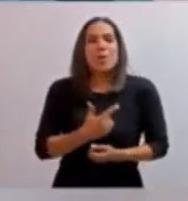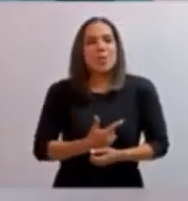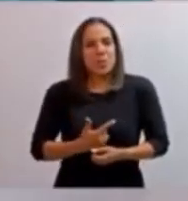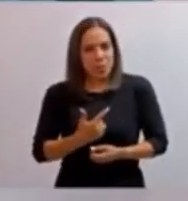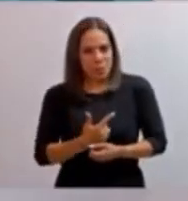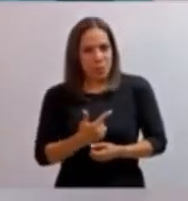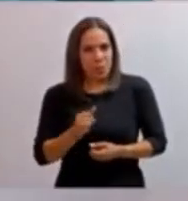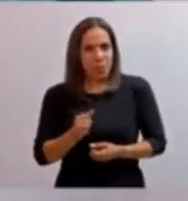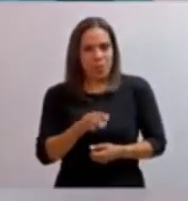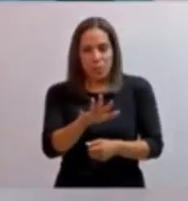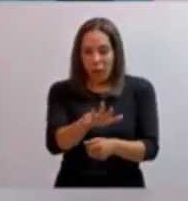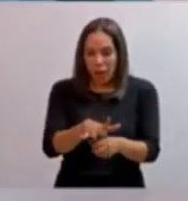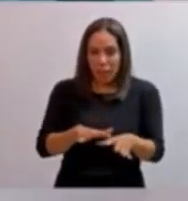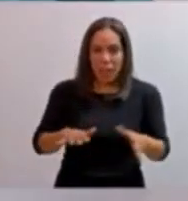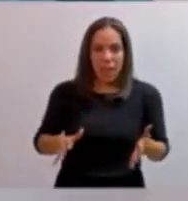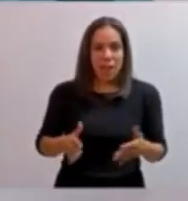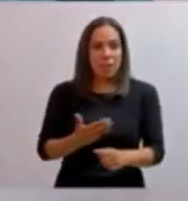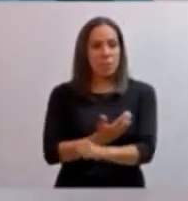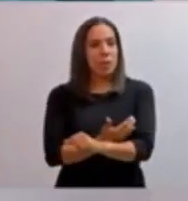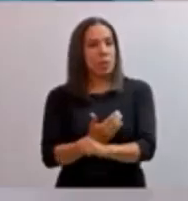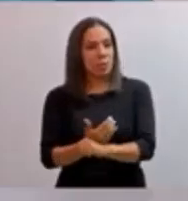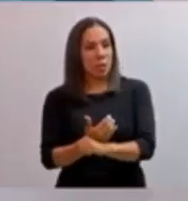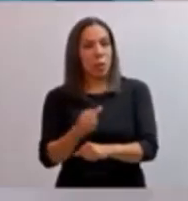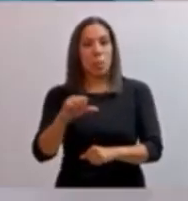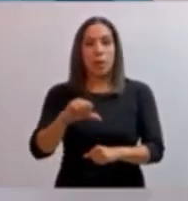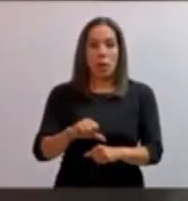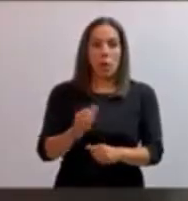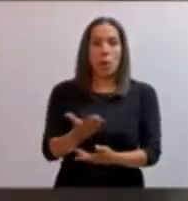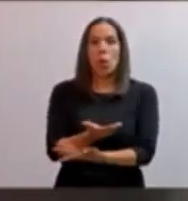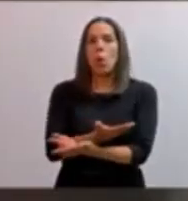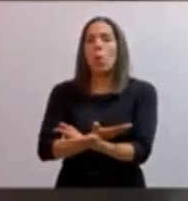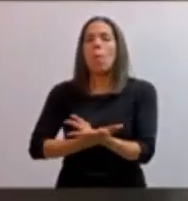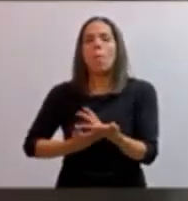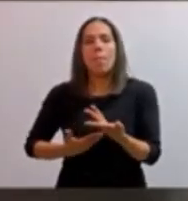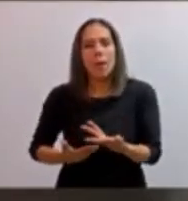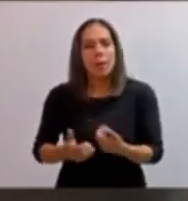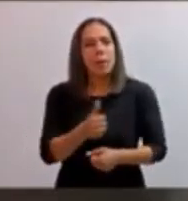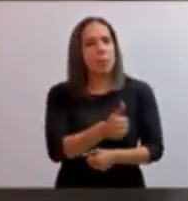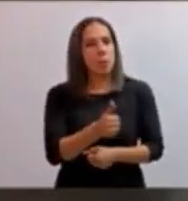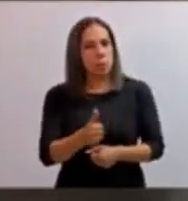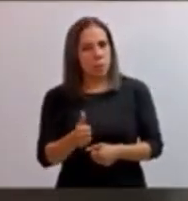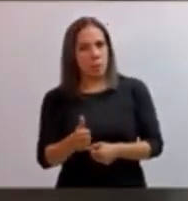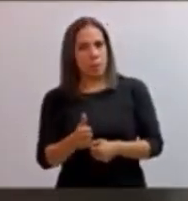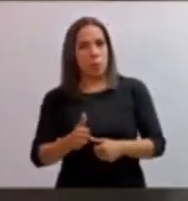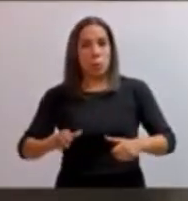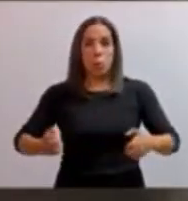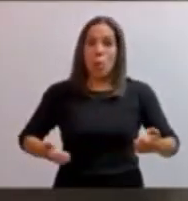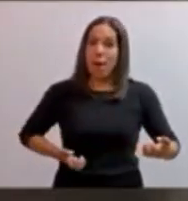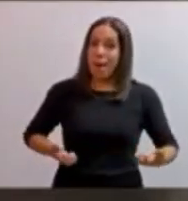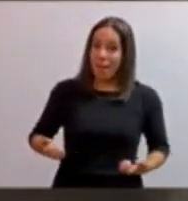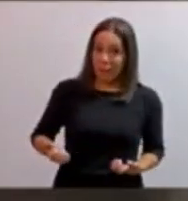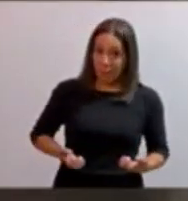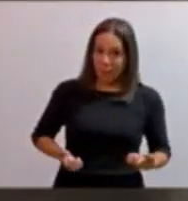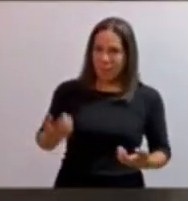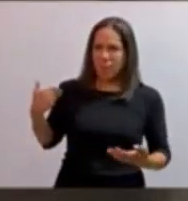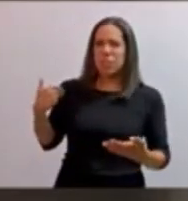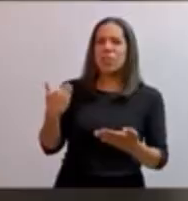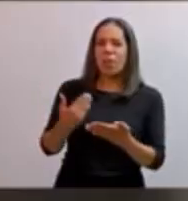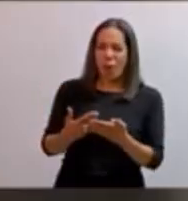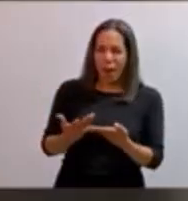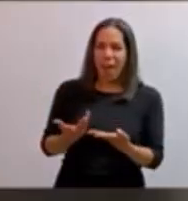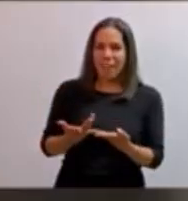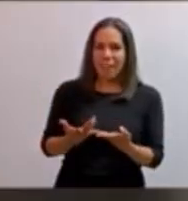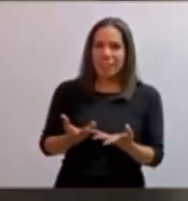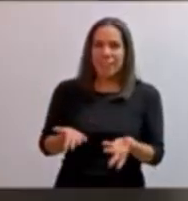la audiencia que nos acompaña. El día de hoy compartiremos con ustedes un ejercicio que hemos preparado a modo